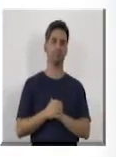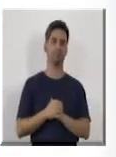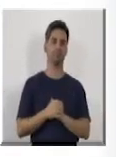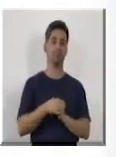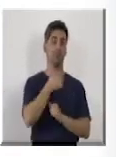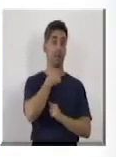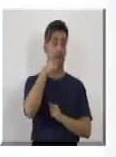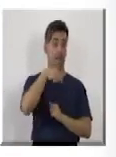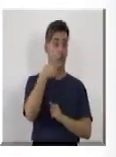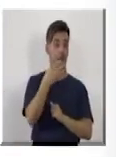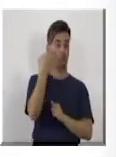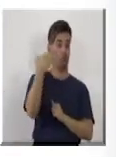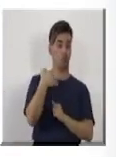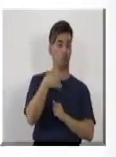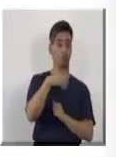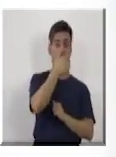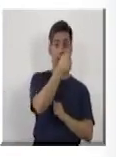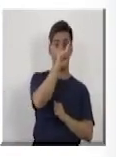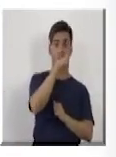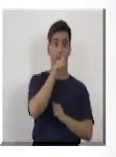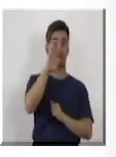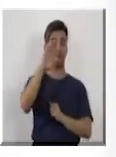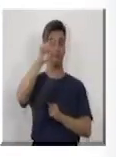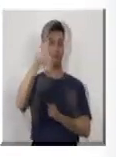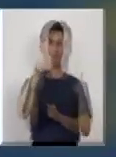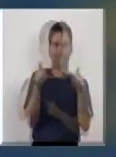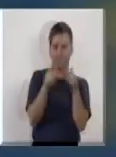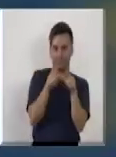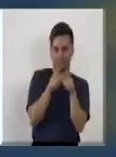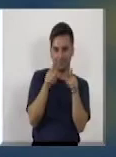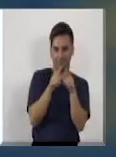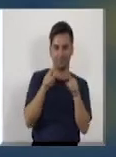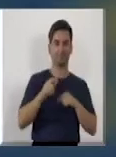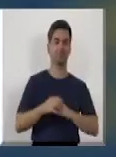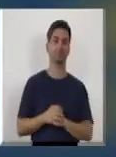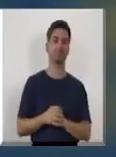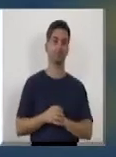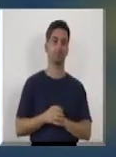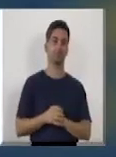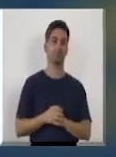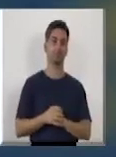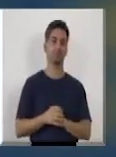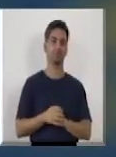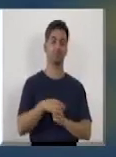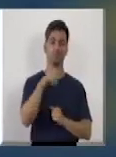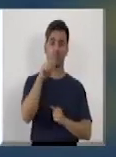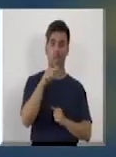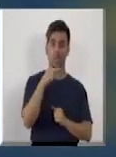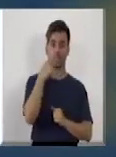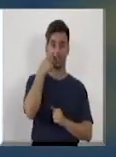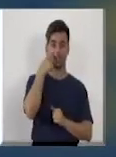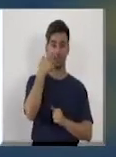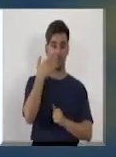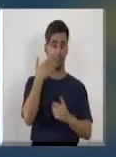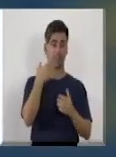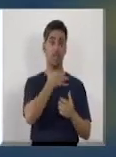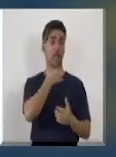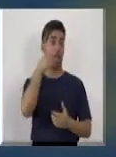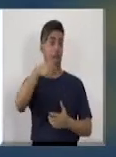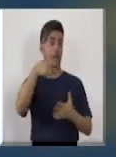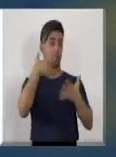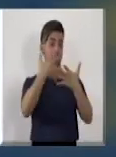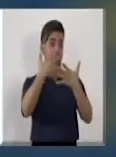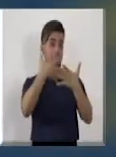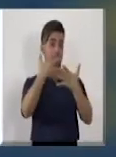el caso del cuerpo C, ¿qué pasó? Se atrae. La electricidad que adquiere el vidrio al ser frotado con la seda